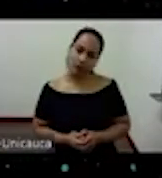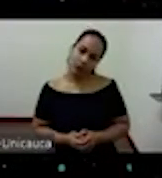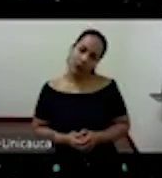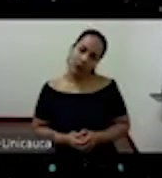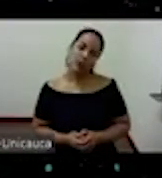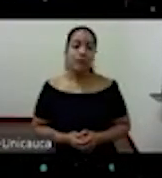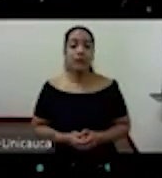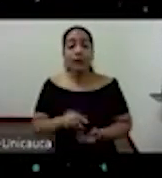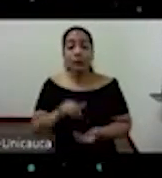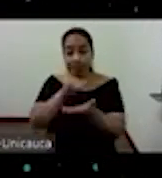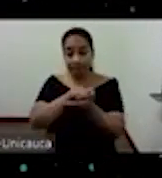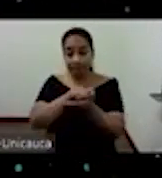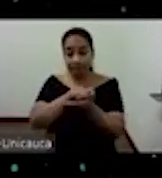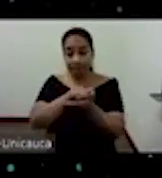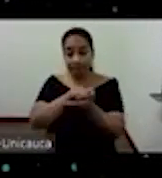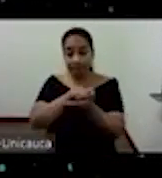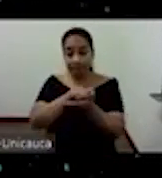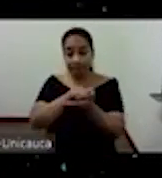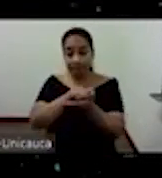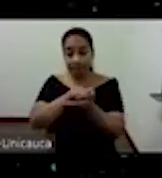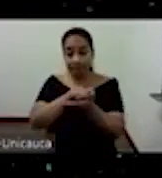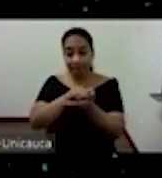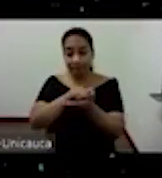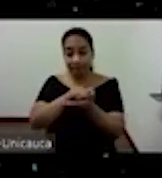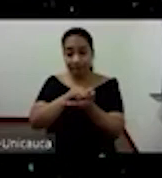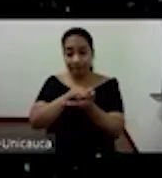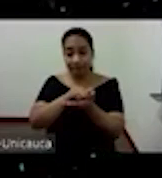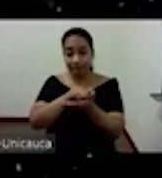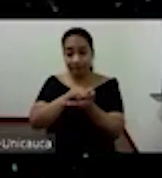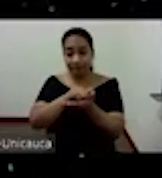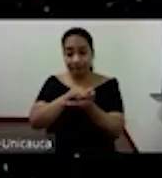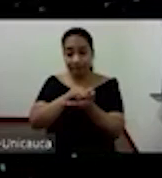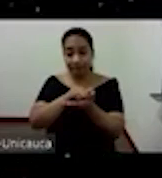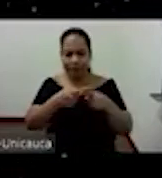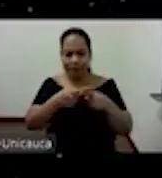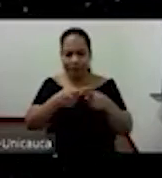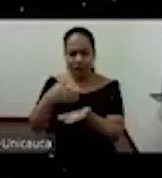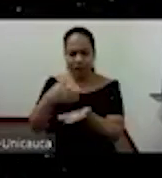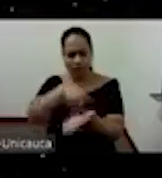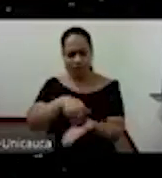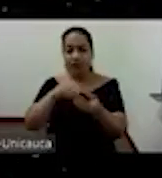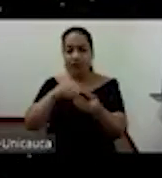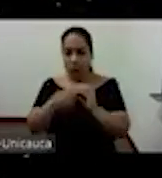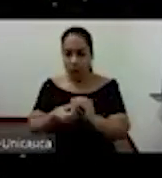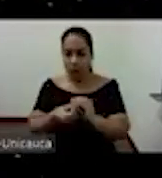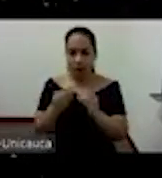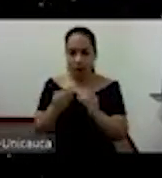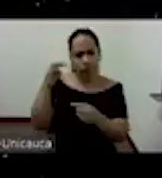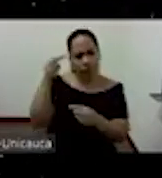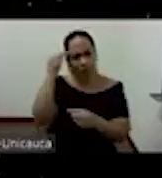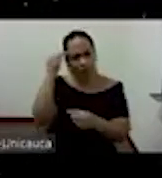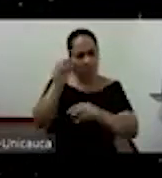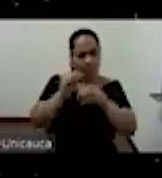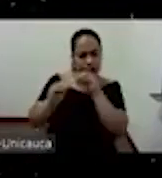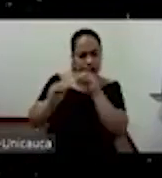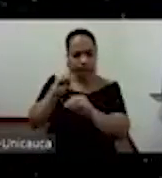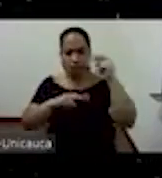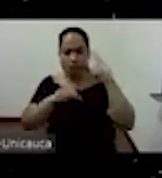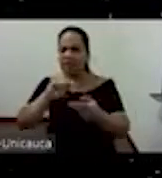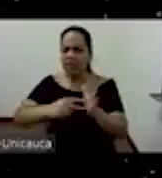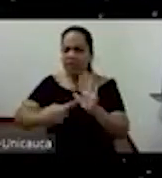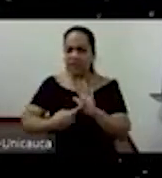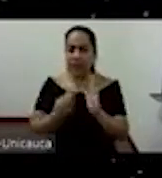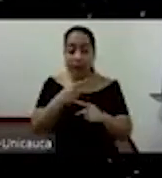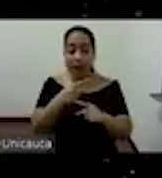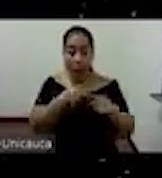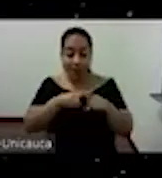De esta manera, el tejido como resistencia construyendo memoria se refiere a que el tejido es un